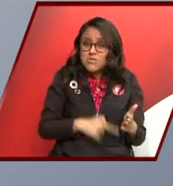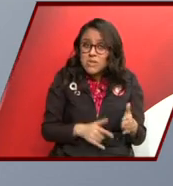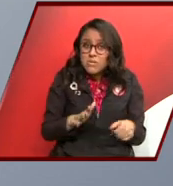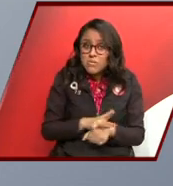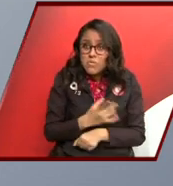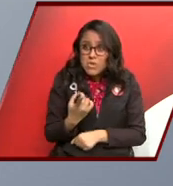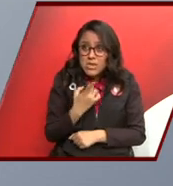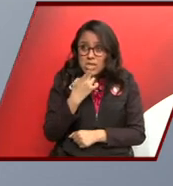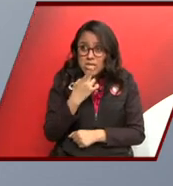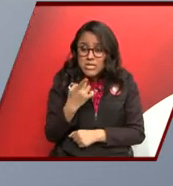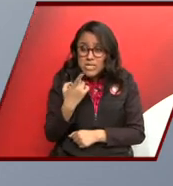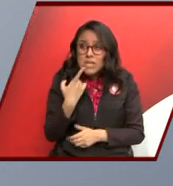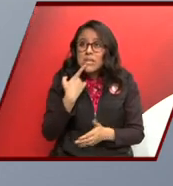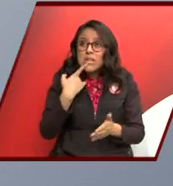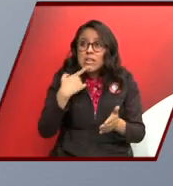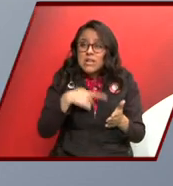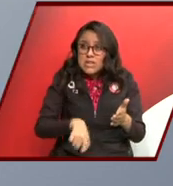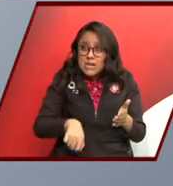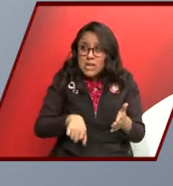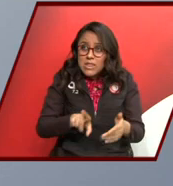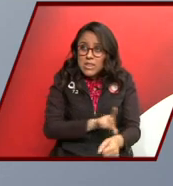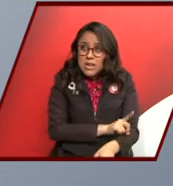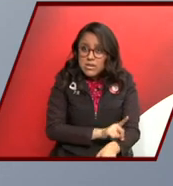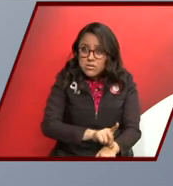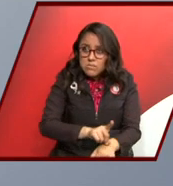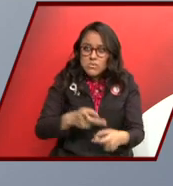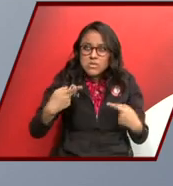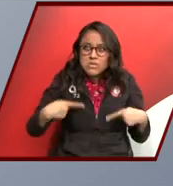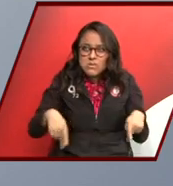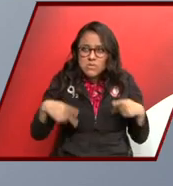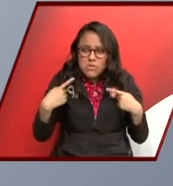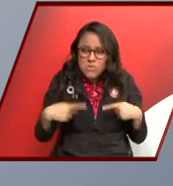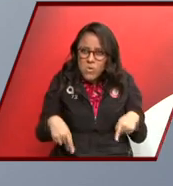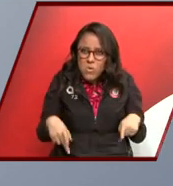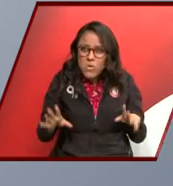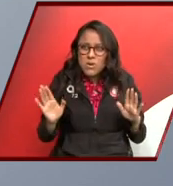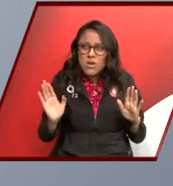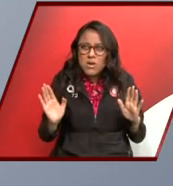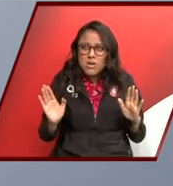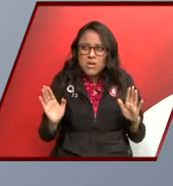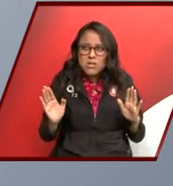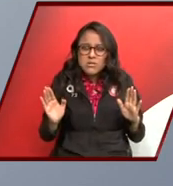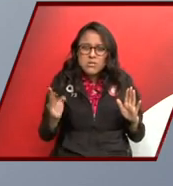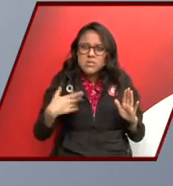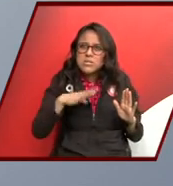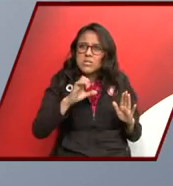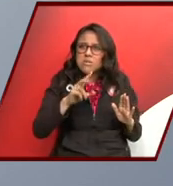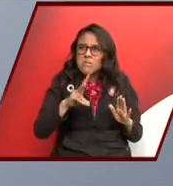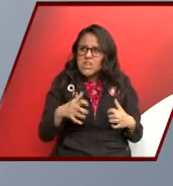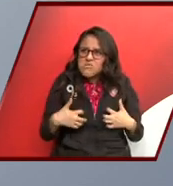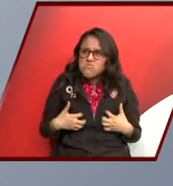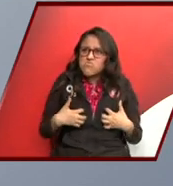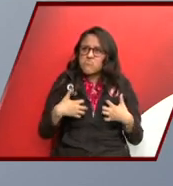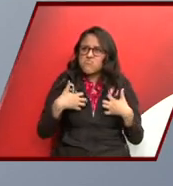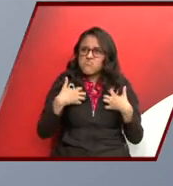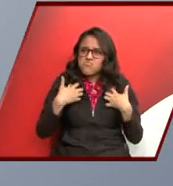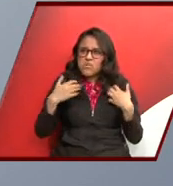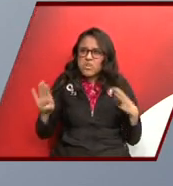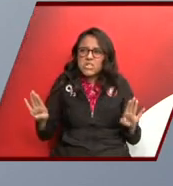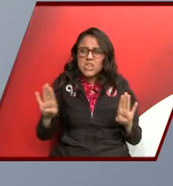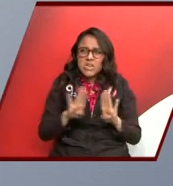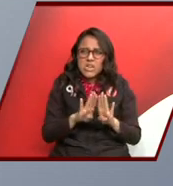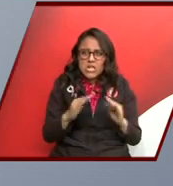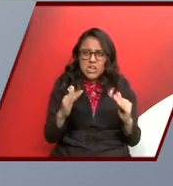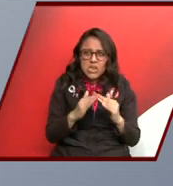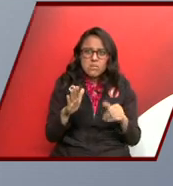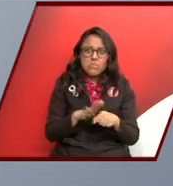ser que la denuncia llegó a la delegación como que gente de civil, agresiva, cerró vialidades y